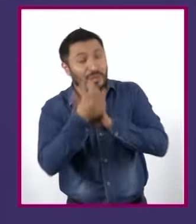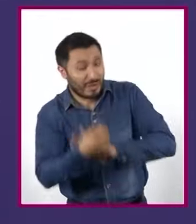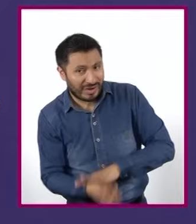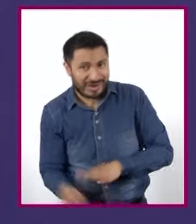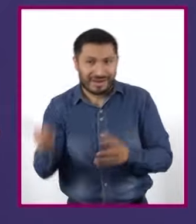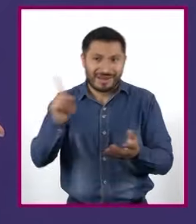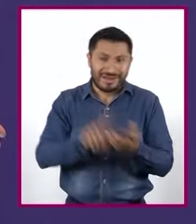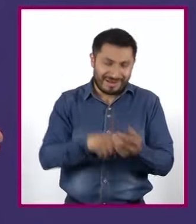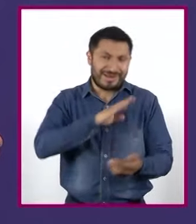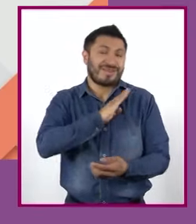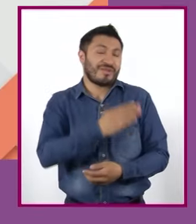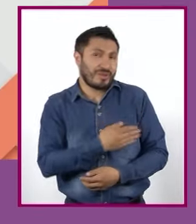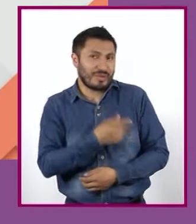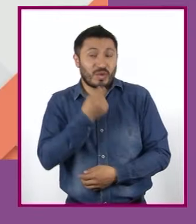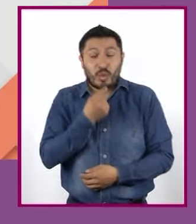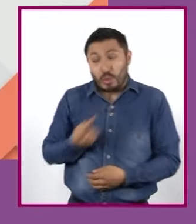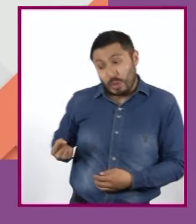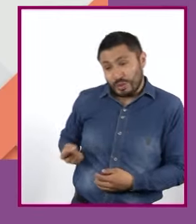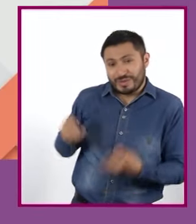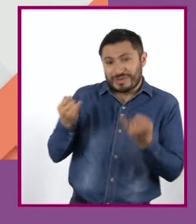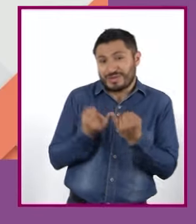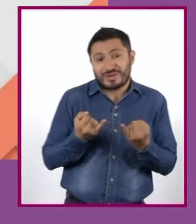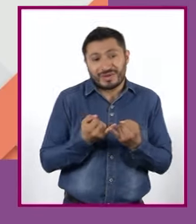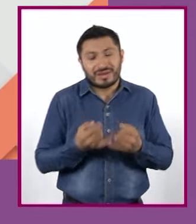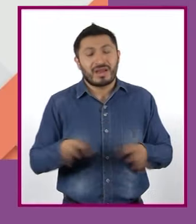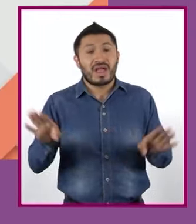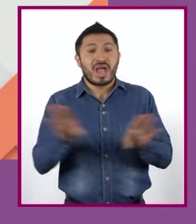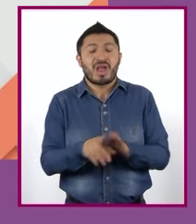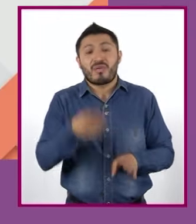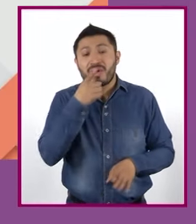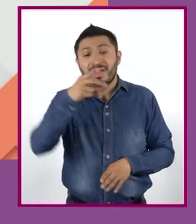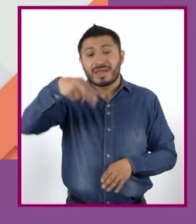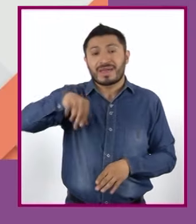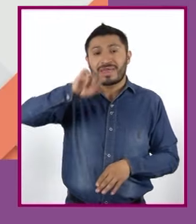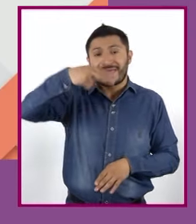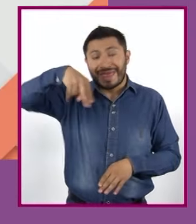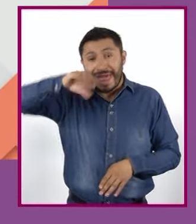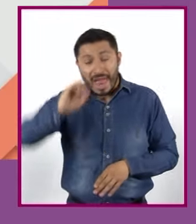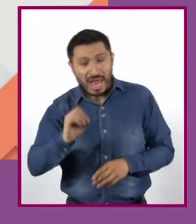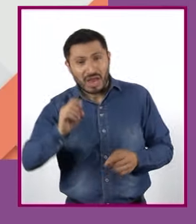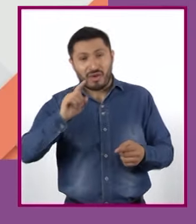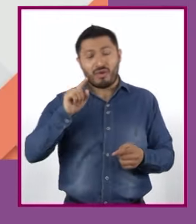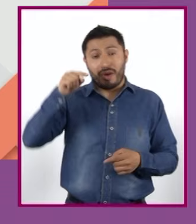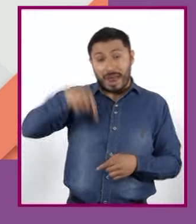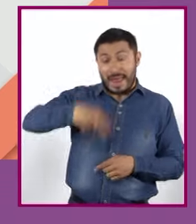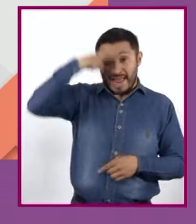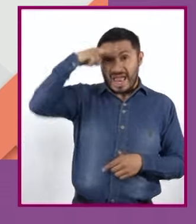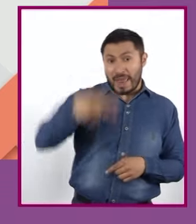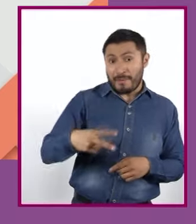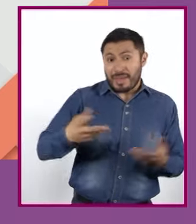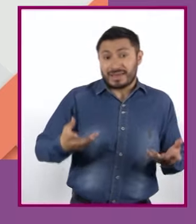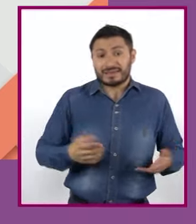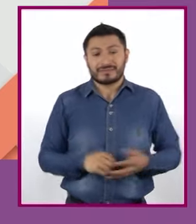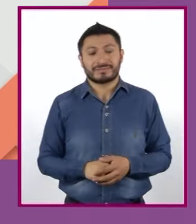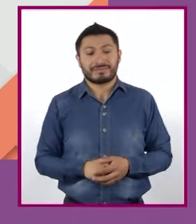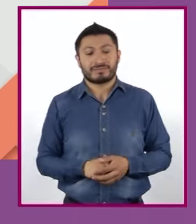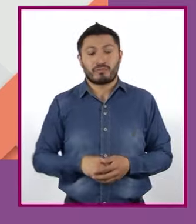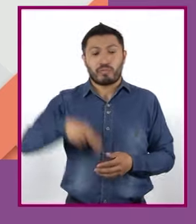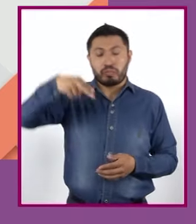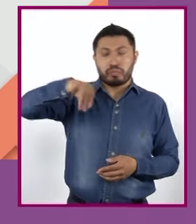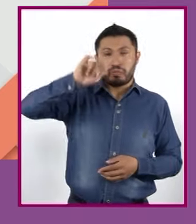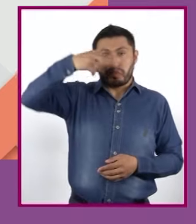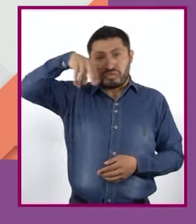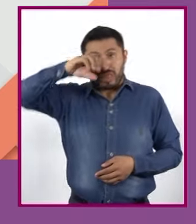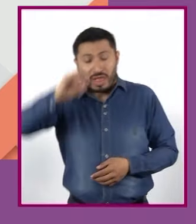usadas para este término. ¿Cómo se dice niño en México? Niño